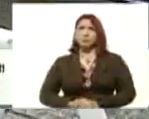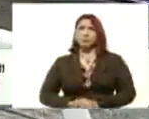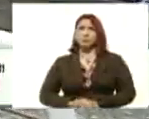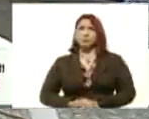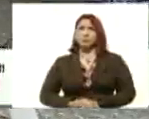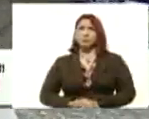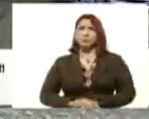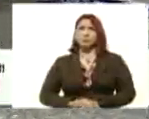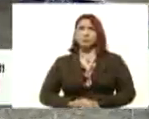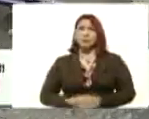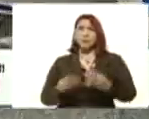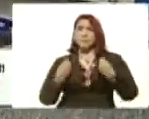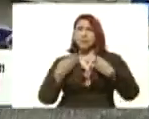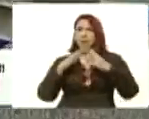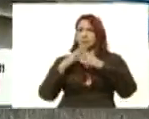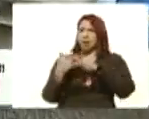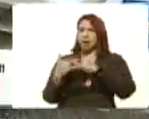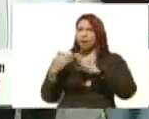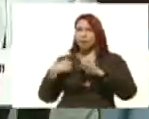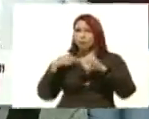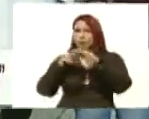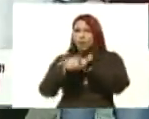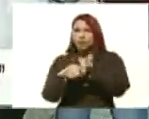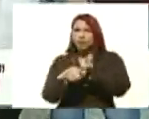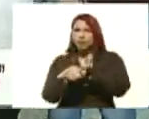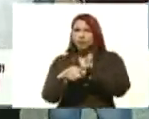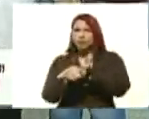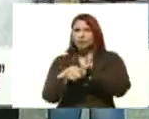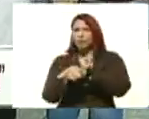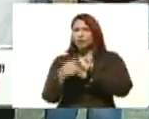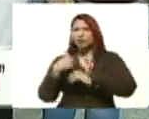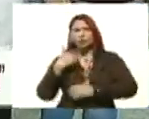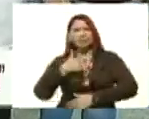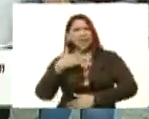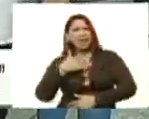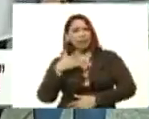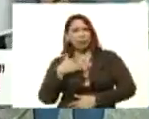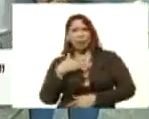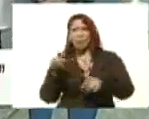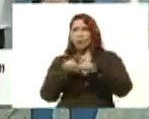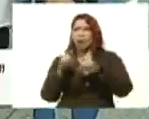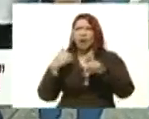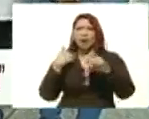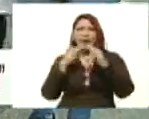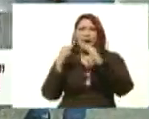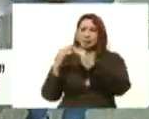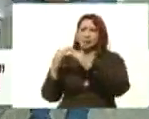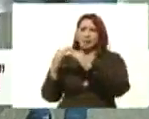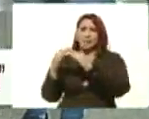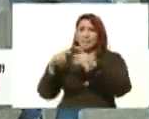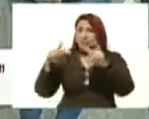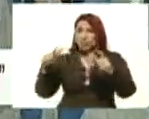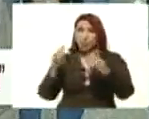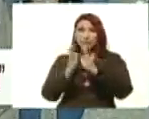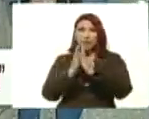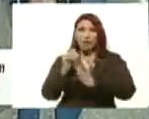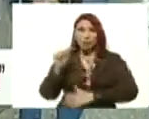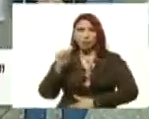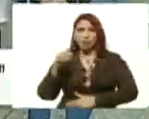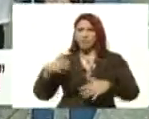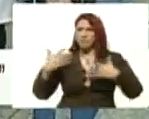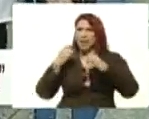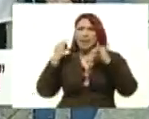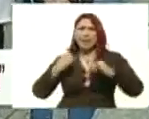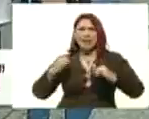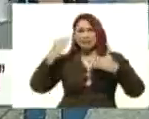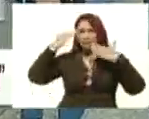la vida del barrio. Yo salí un ratico ahí y uno se siente como si estuviera en su casa. Esta gente de San Agustín, presidente, está feliz, le